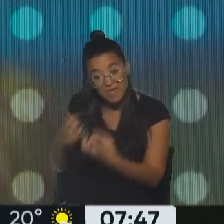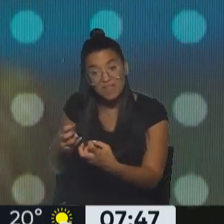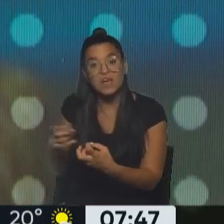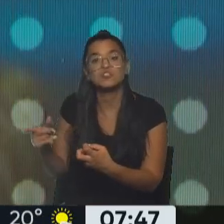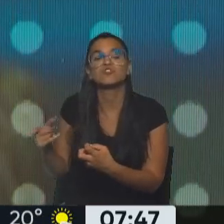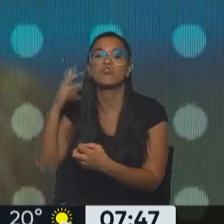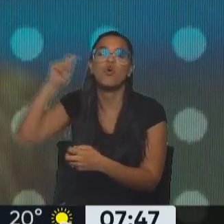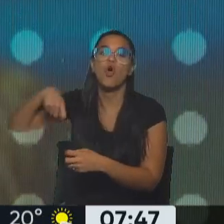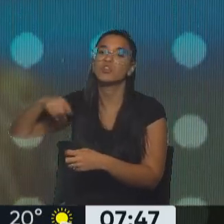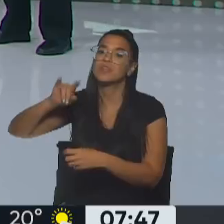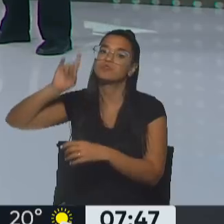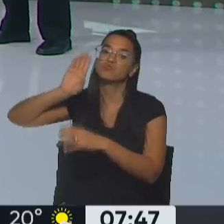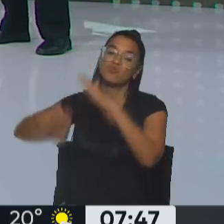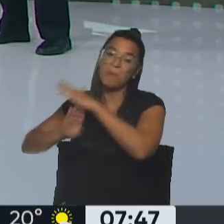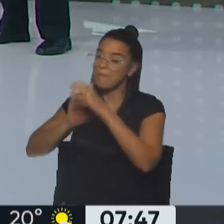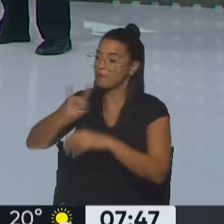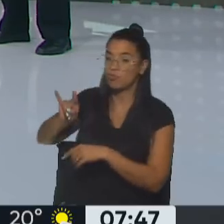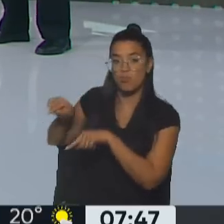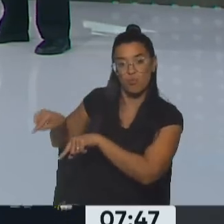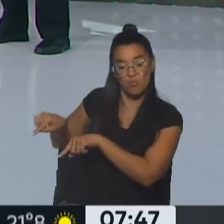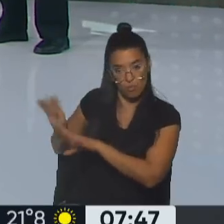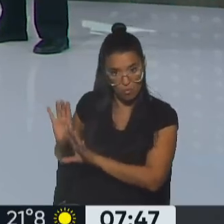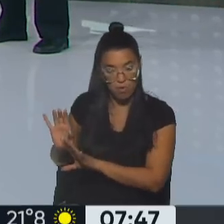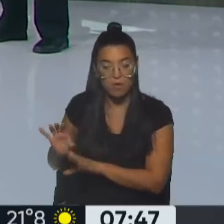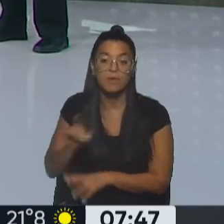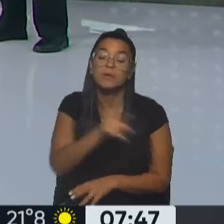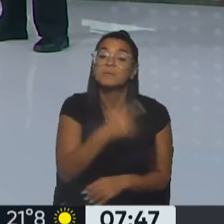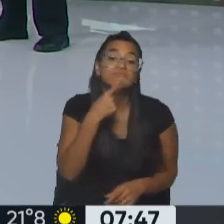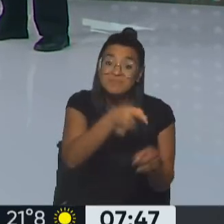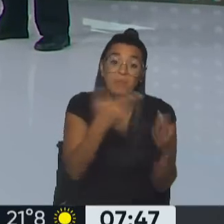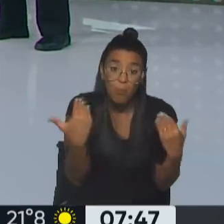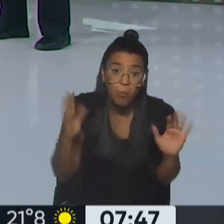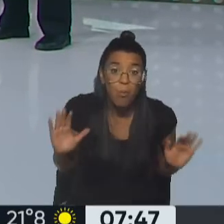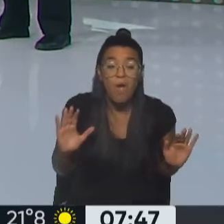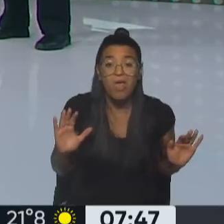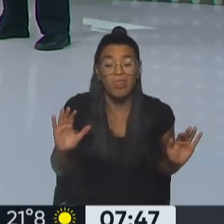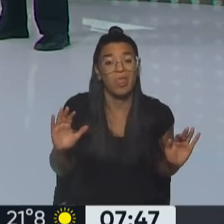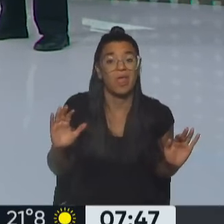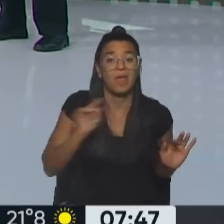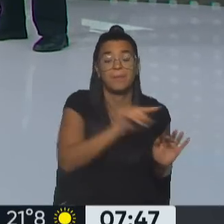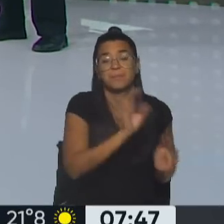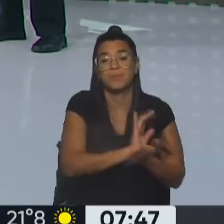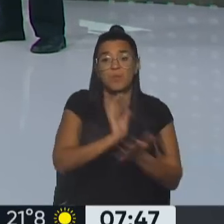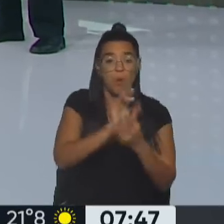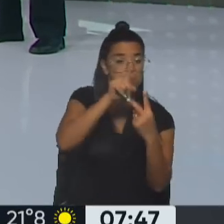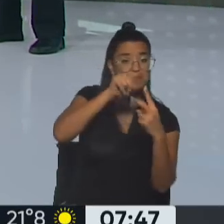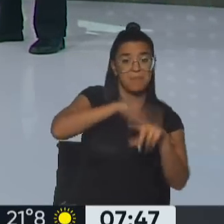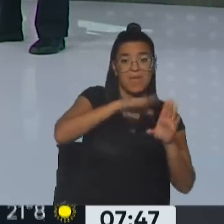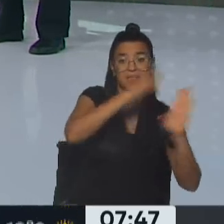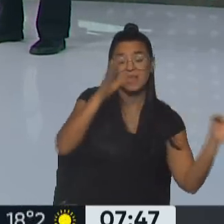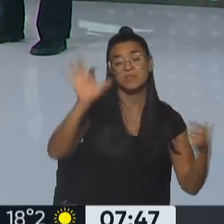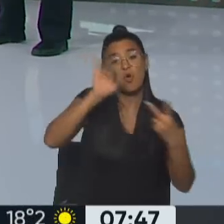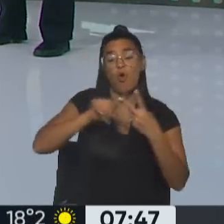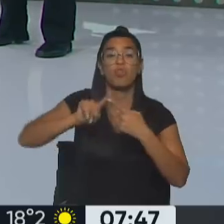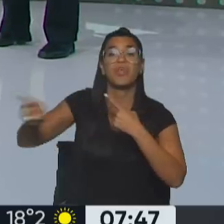ante la Corte Suprema. En estos chats aparecen las dos alternativas. Dice, esto puede ir o por el lado de la primera instancia o